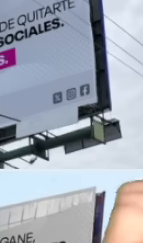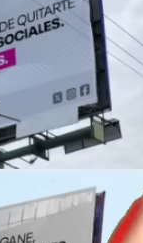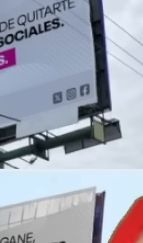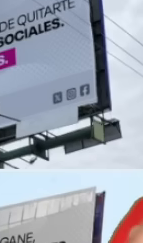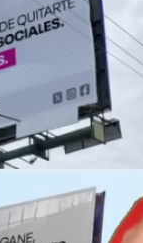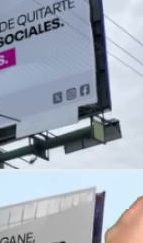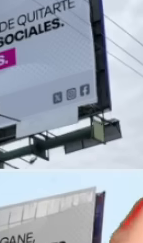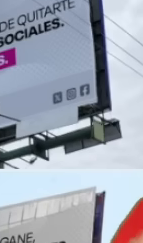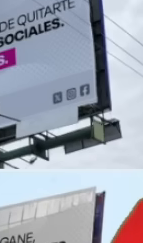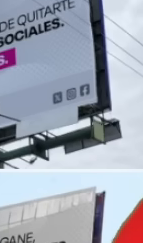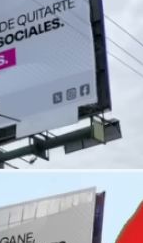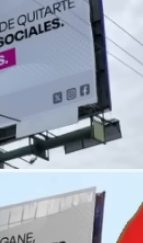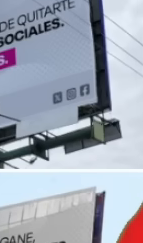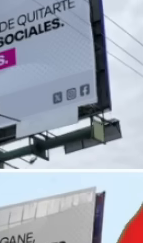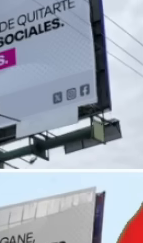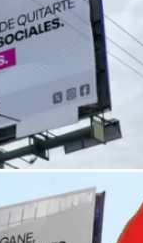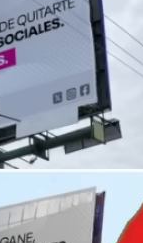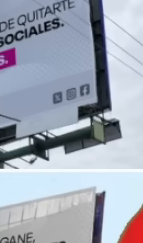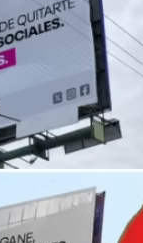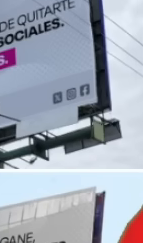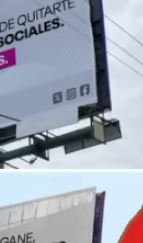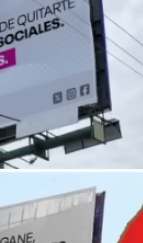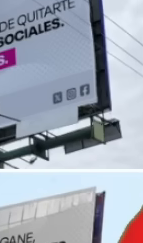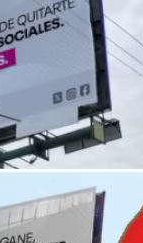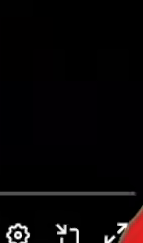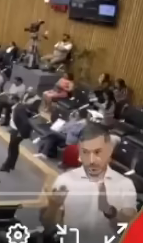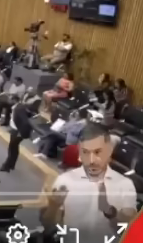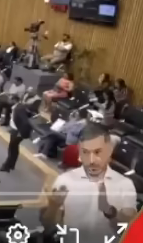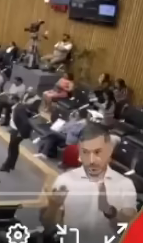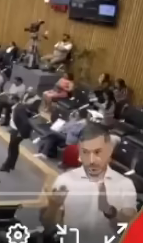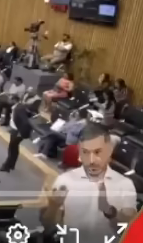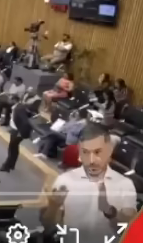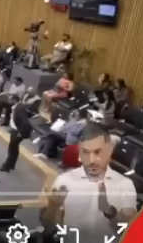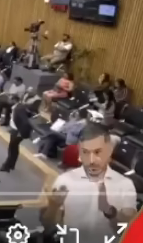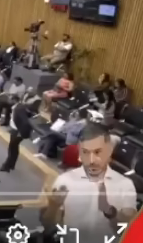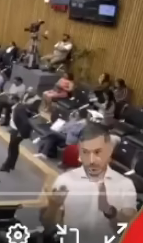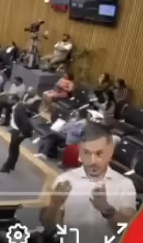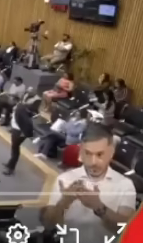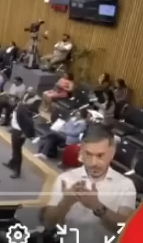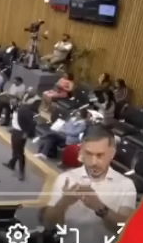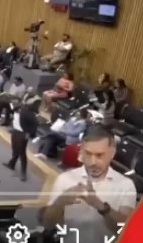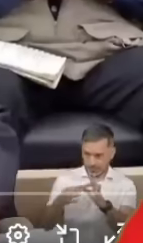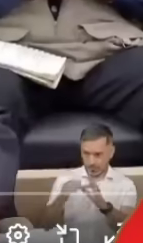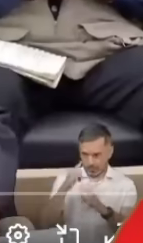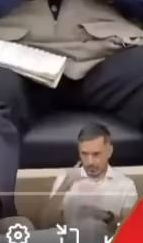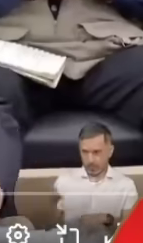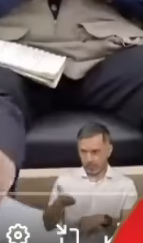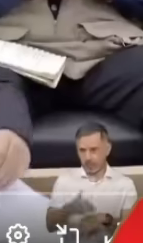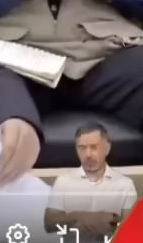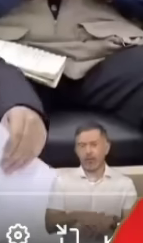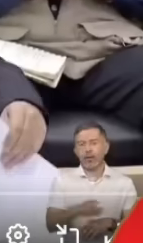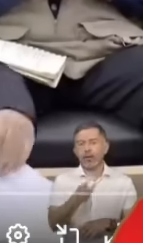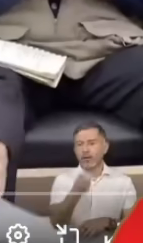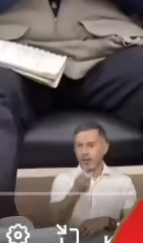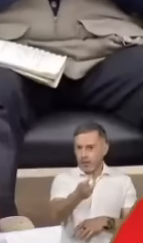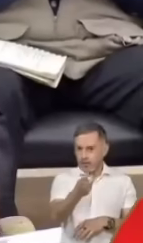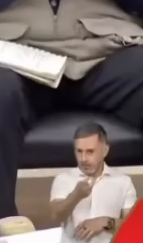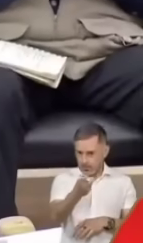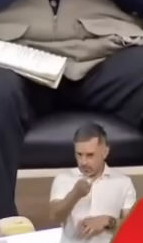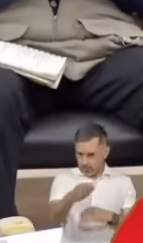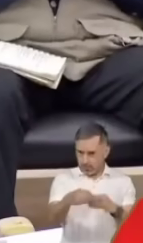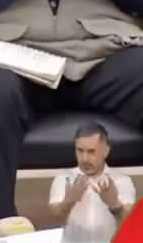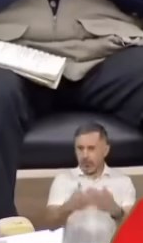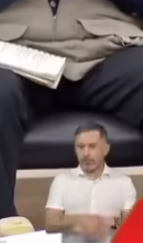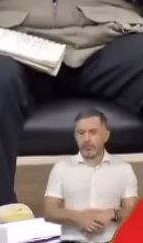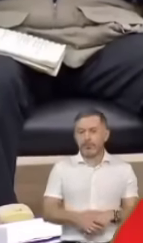puesto una que para qué les cuento vamos a escucharlo Así es efectivamente el